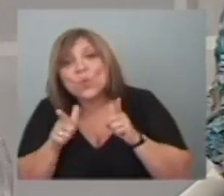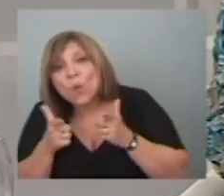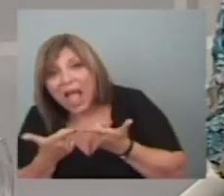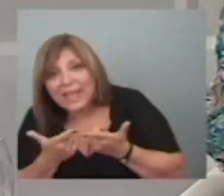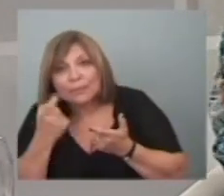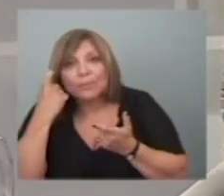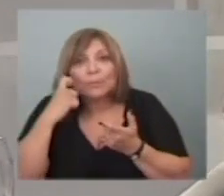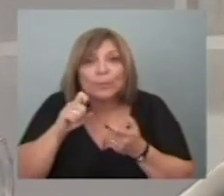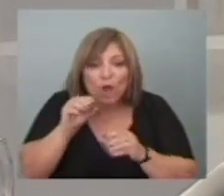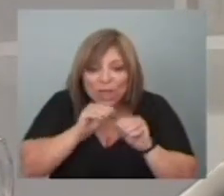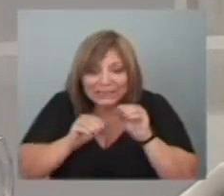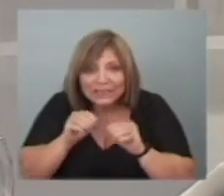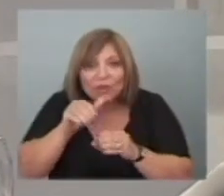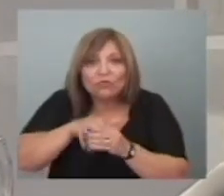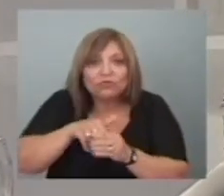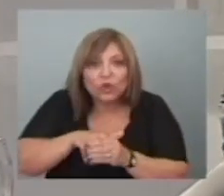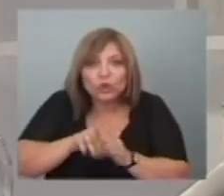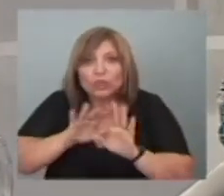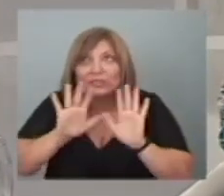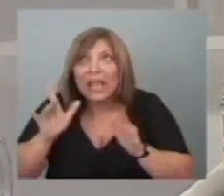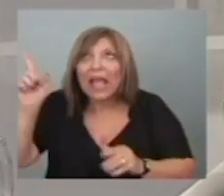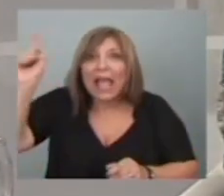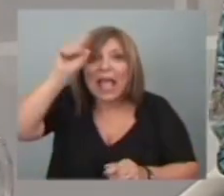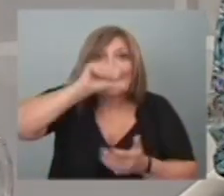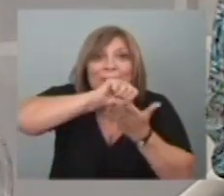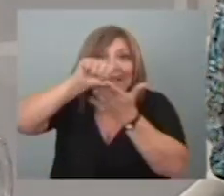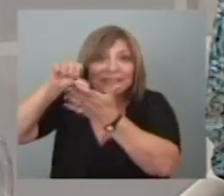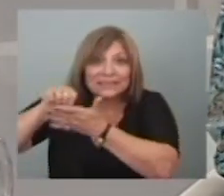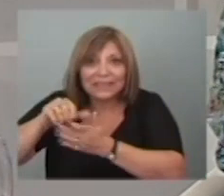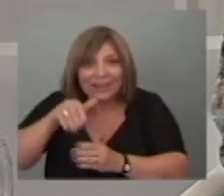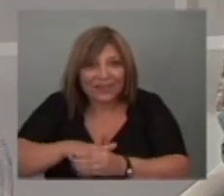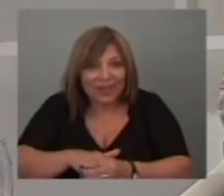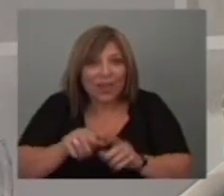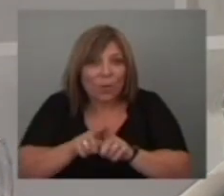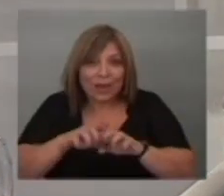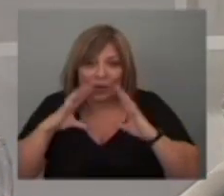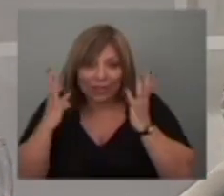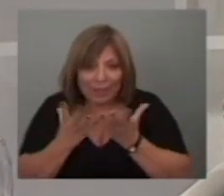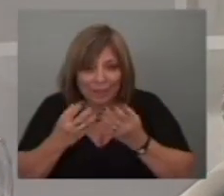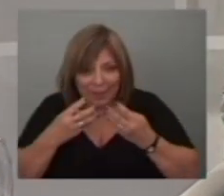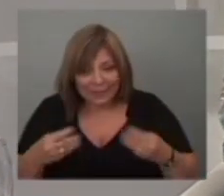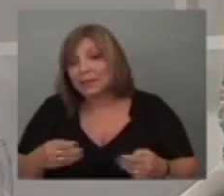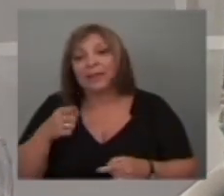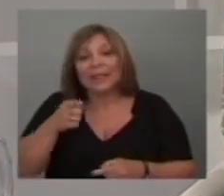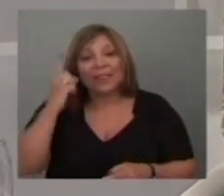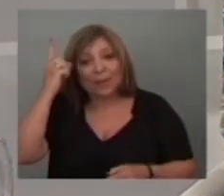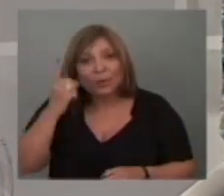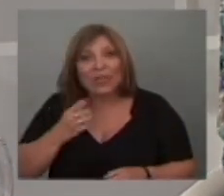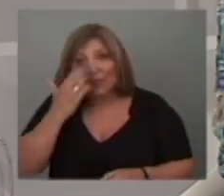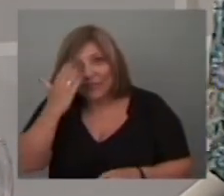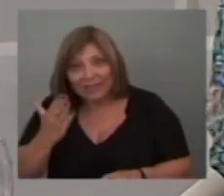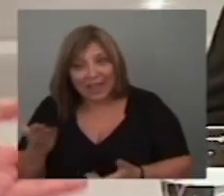un proyecto de voto consular, pero se va hacia allí. Es un gusto recibir esta noche al diputado del Frente